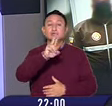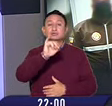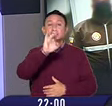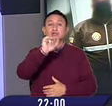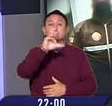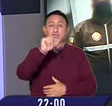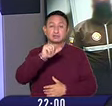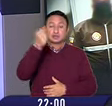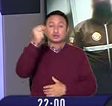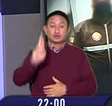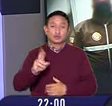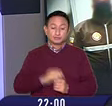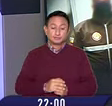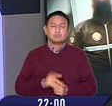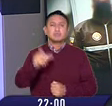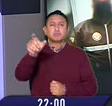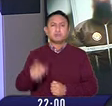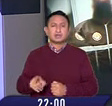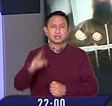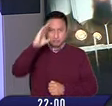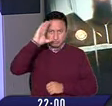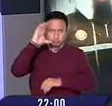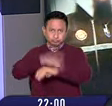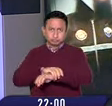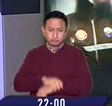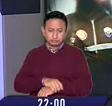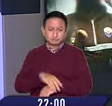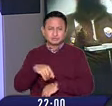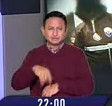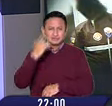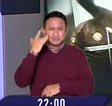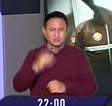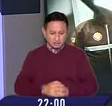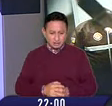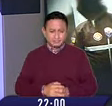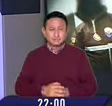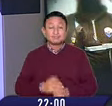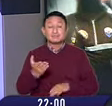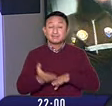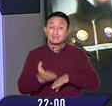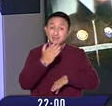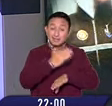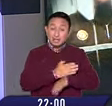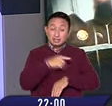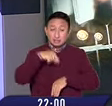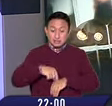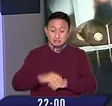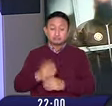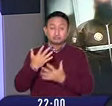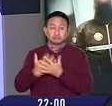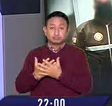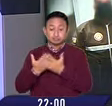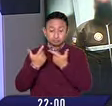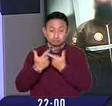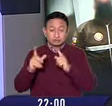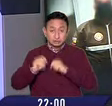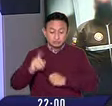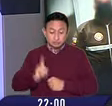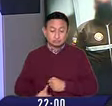de la ciudad. El sospechoso fue capturado. Lo sorprendente del hecho es que hace poco recuperó su libertad tras